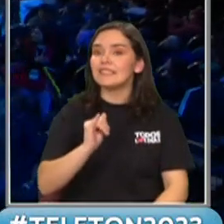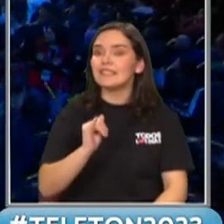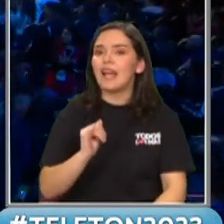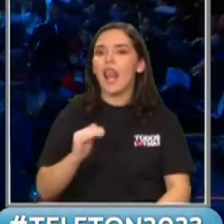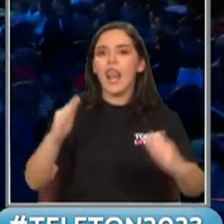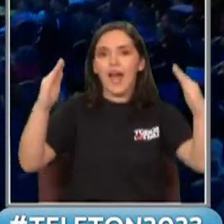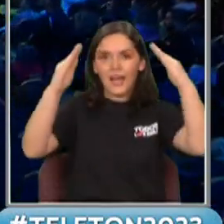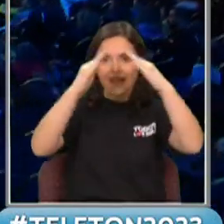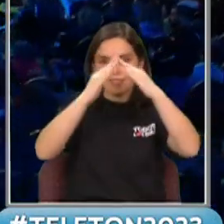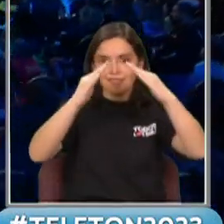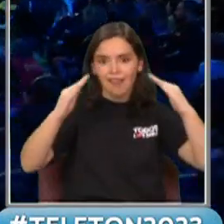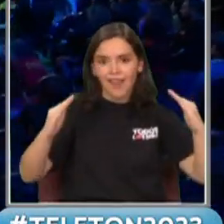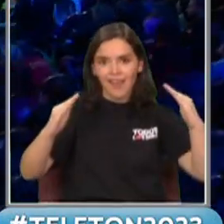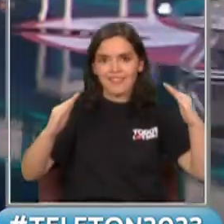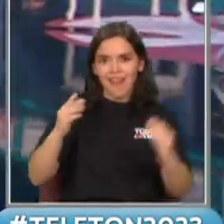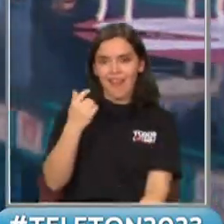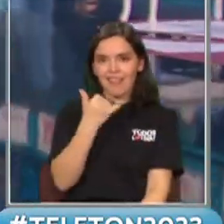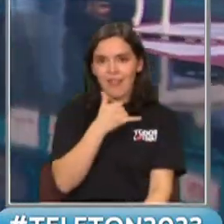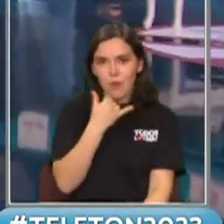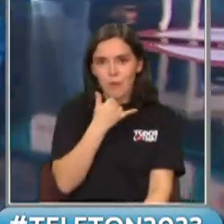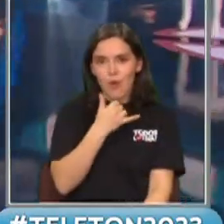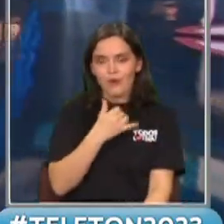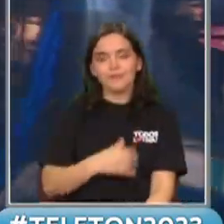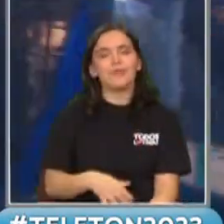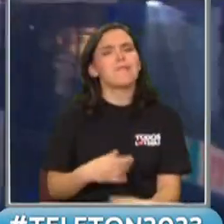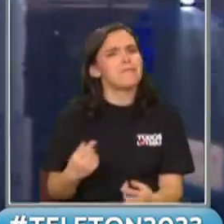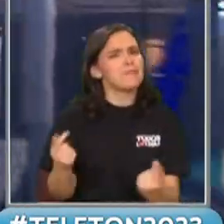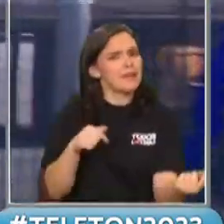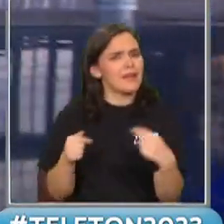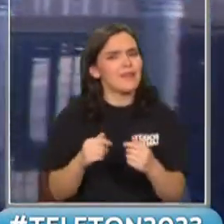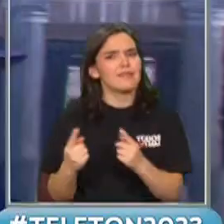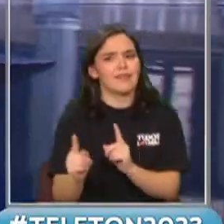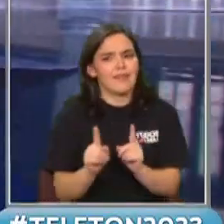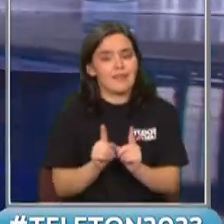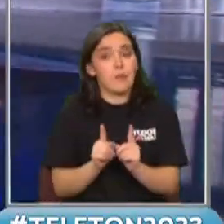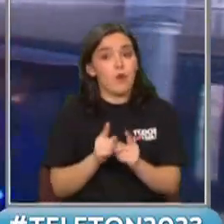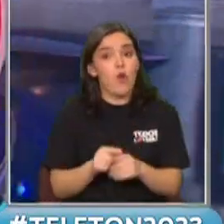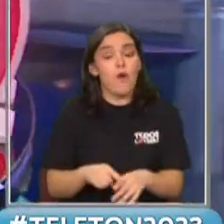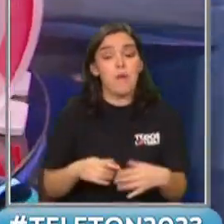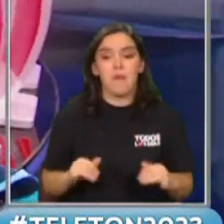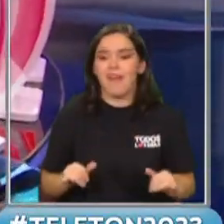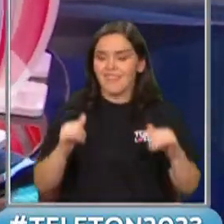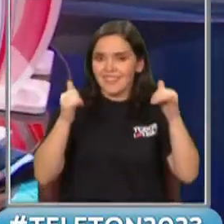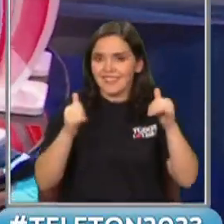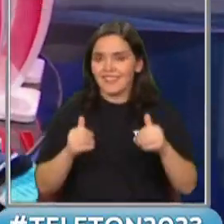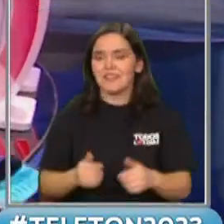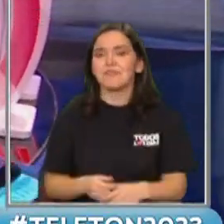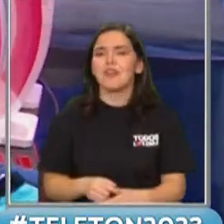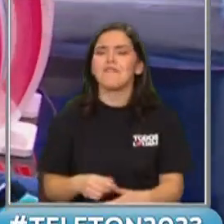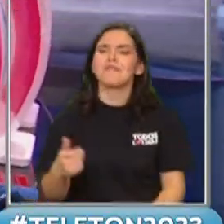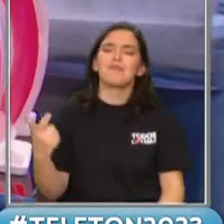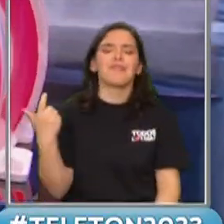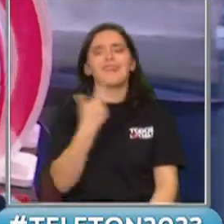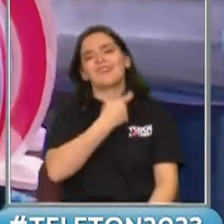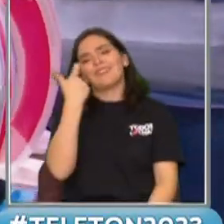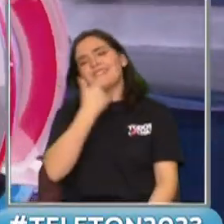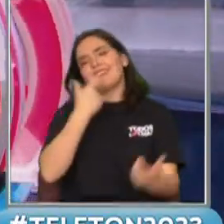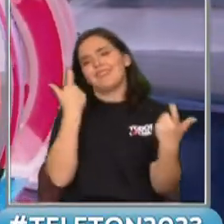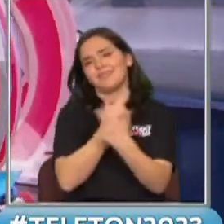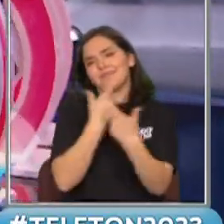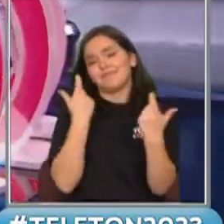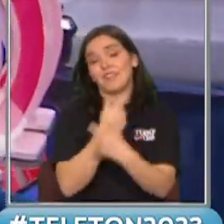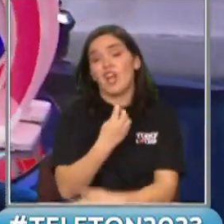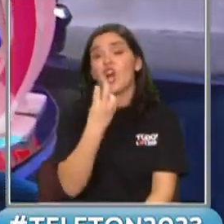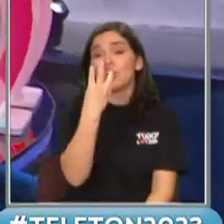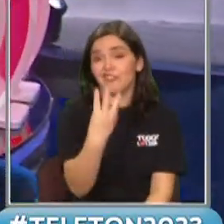la casa del humor vengan chicos acérquense porque nos vamos a divertir lo vamos a pasar bien con tres grandes nos vamos a reír Eduardo con